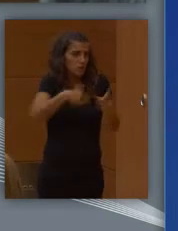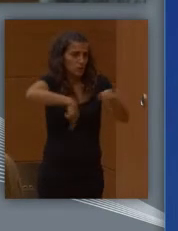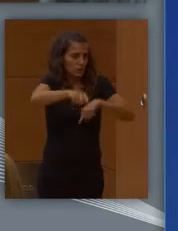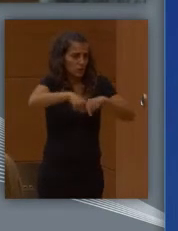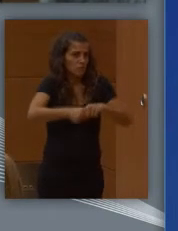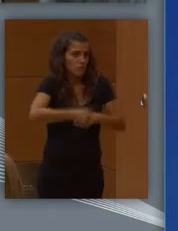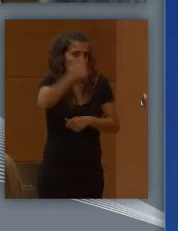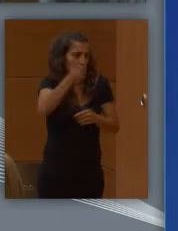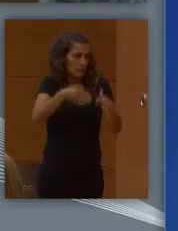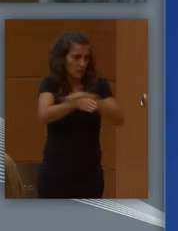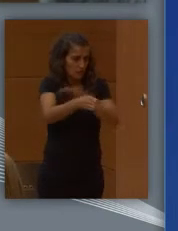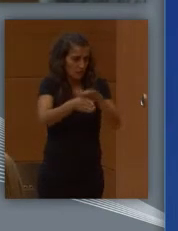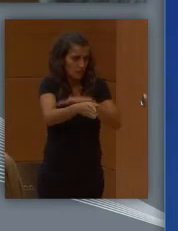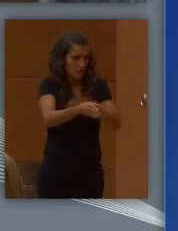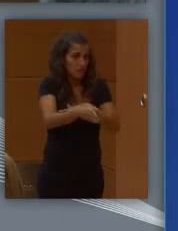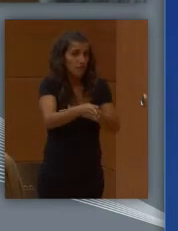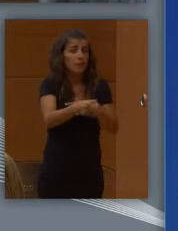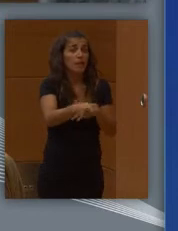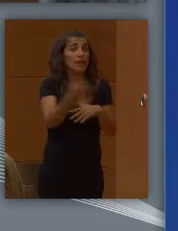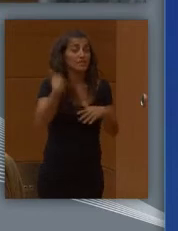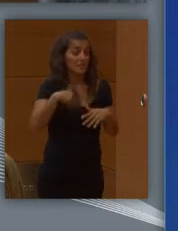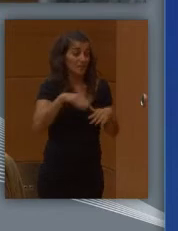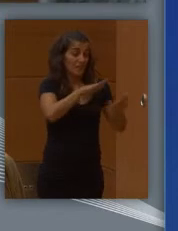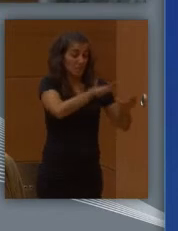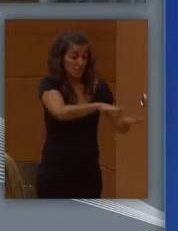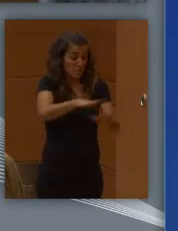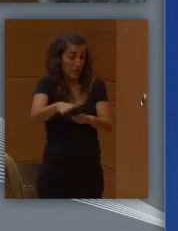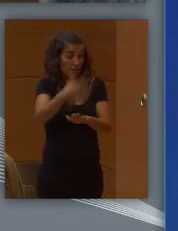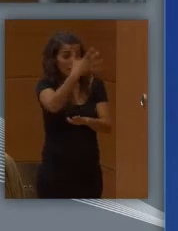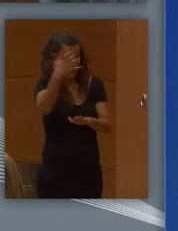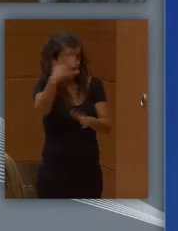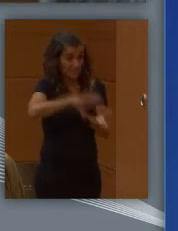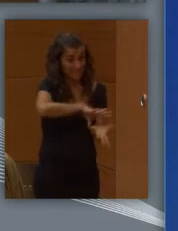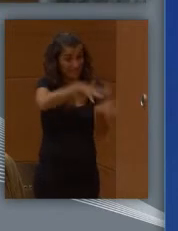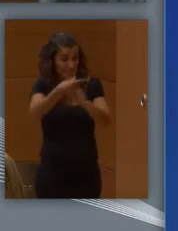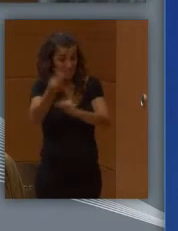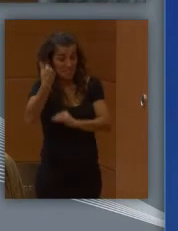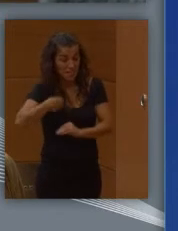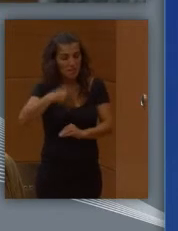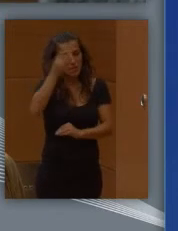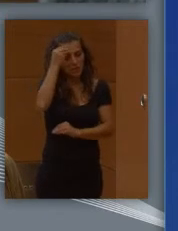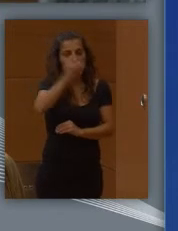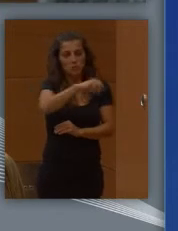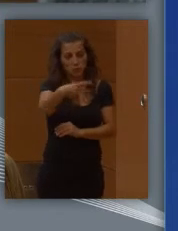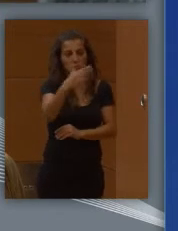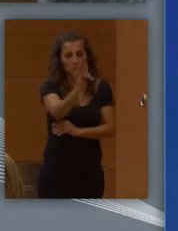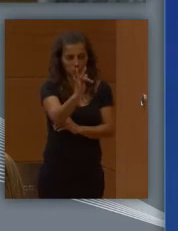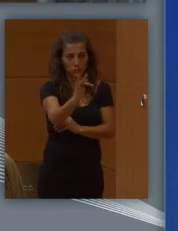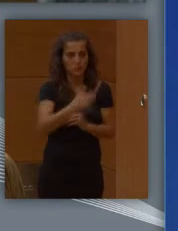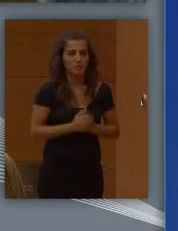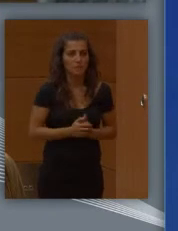primera iniciativa que ya tenemos en 500 paradas y que creo que está dando un resultado también bastante bueno.